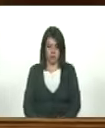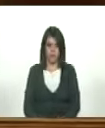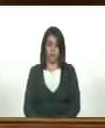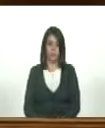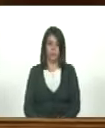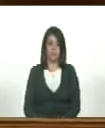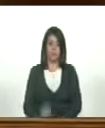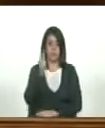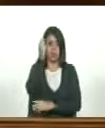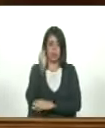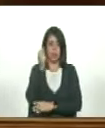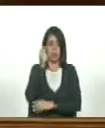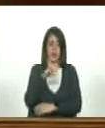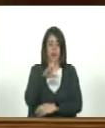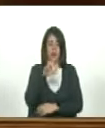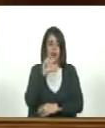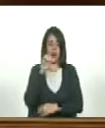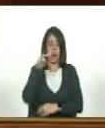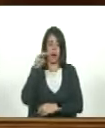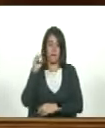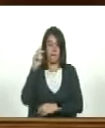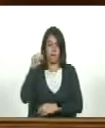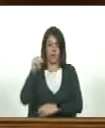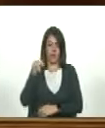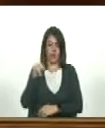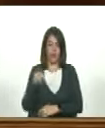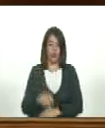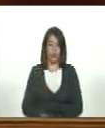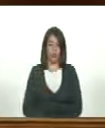a el diputado Ramón Lobo.